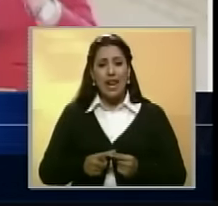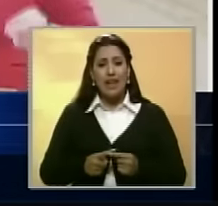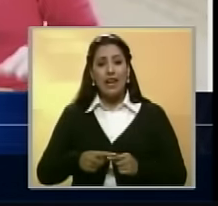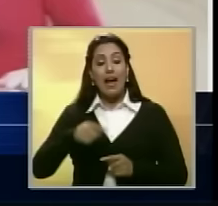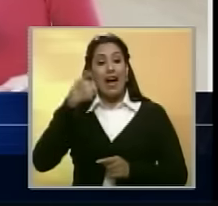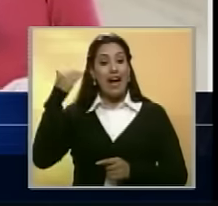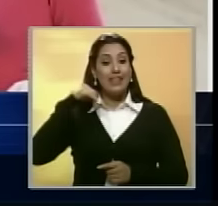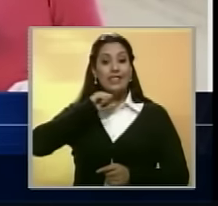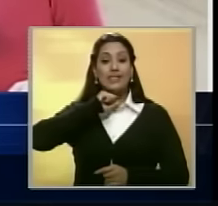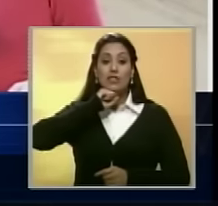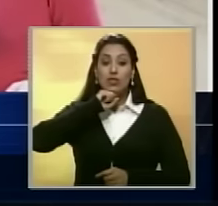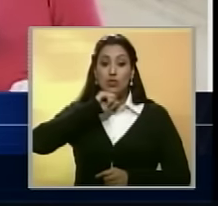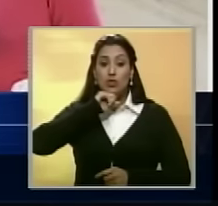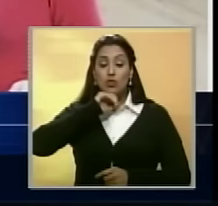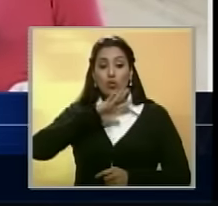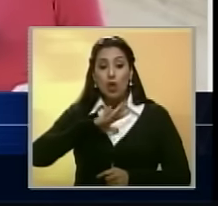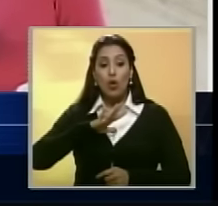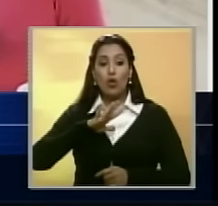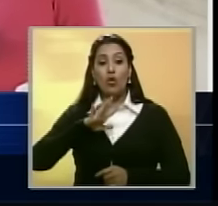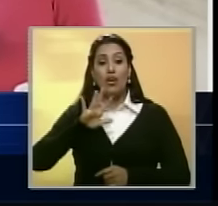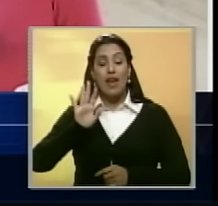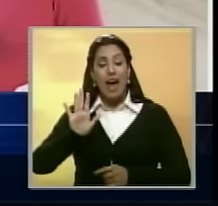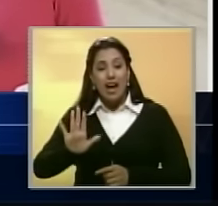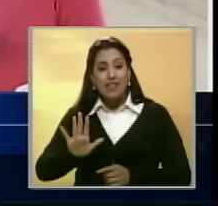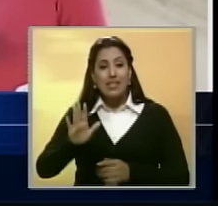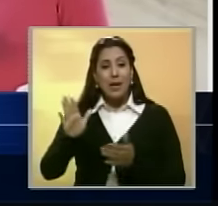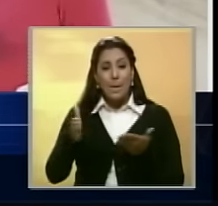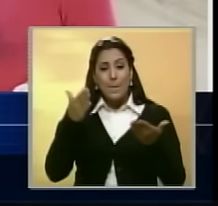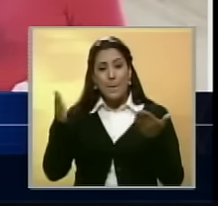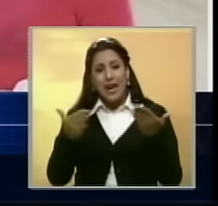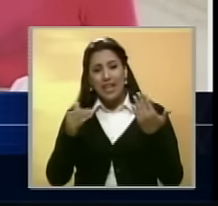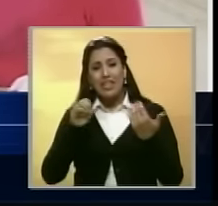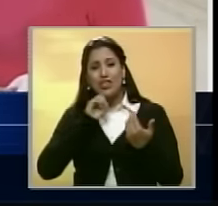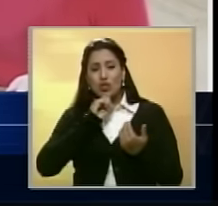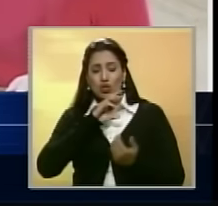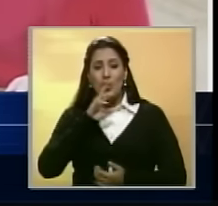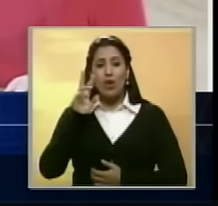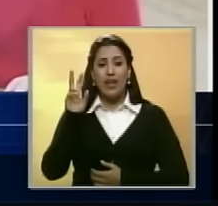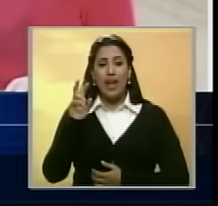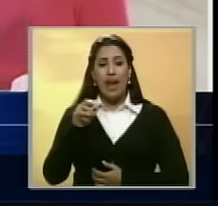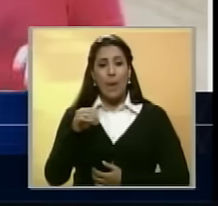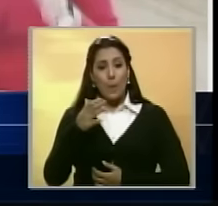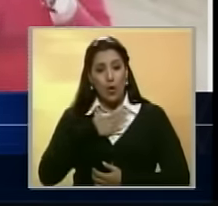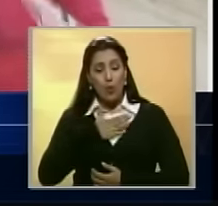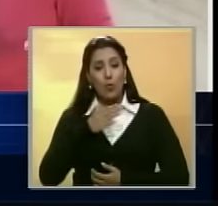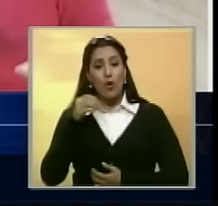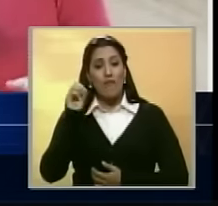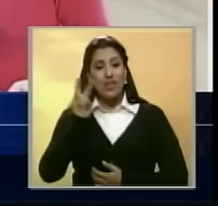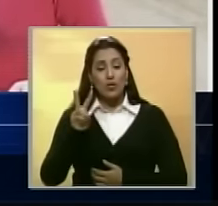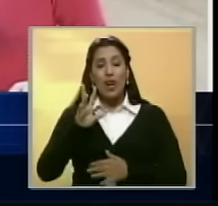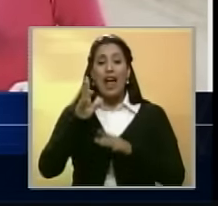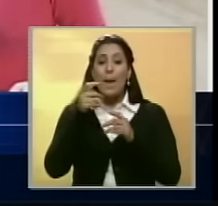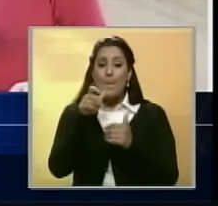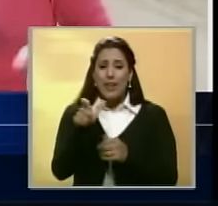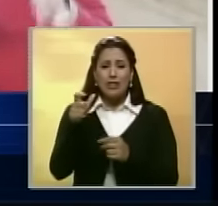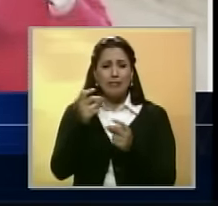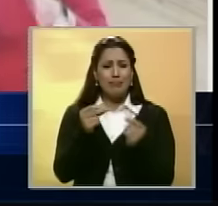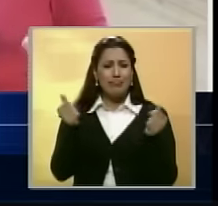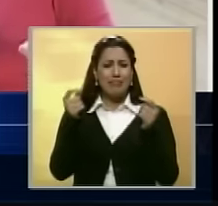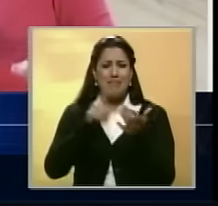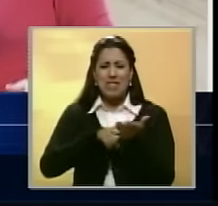de esa época, que marcó páginas oscuras de nuestra historia contemporánea, fueron miles de